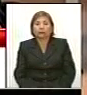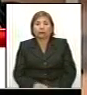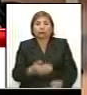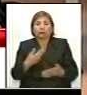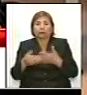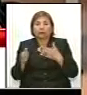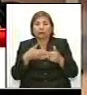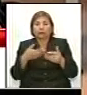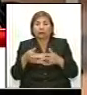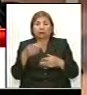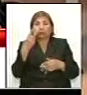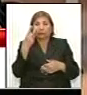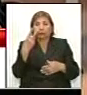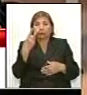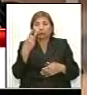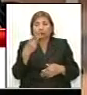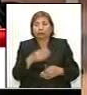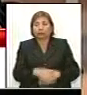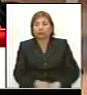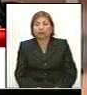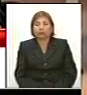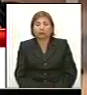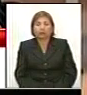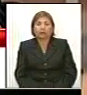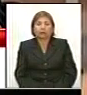cualquiera de ellos dos